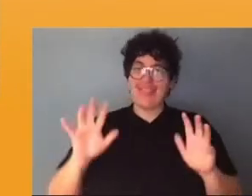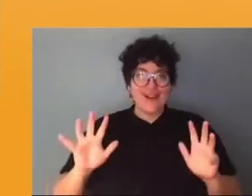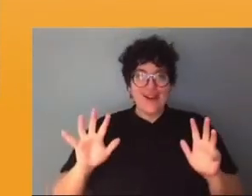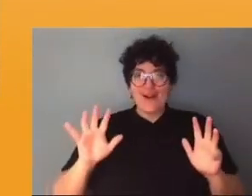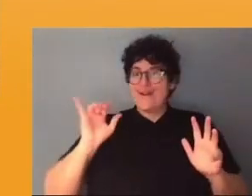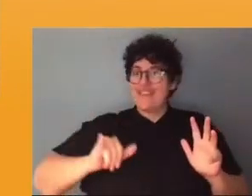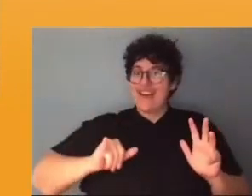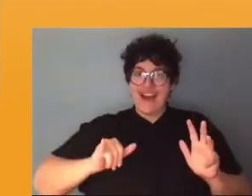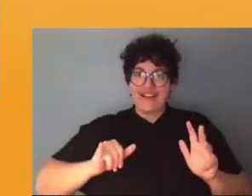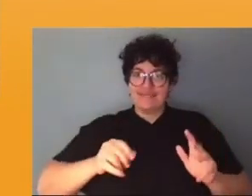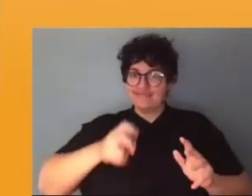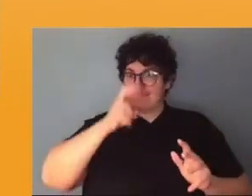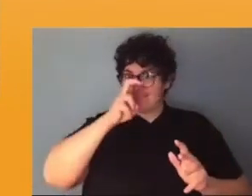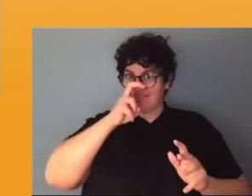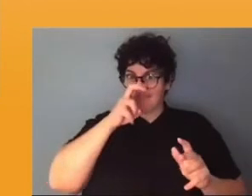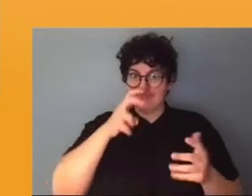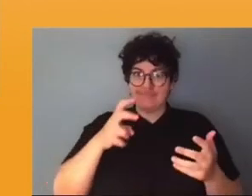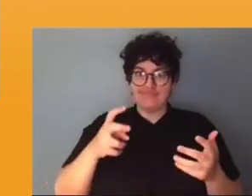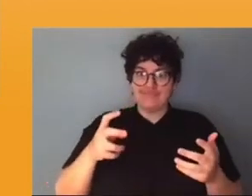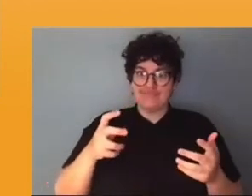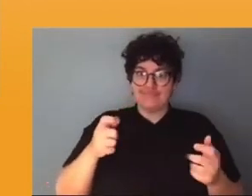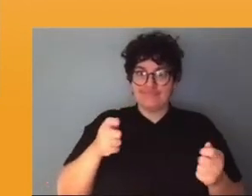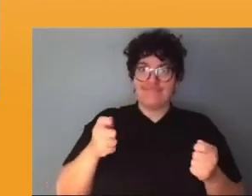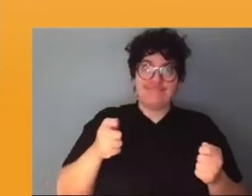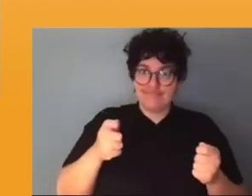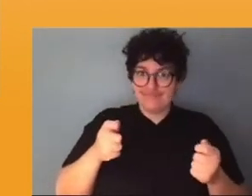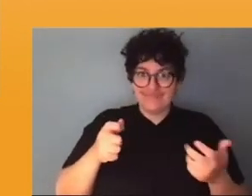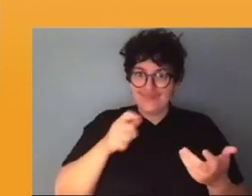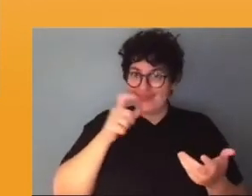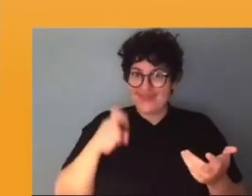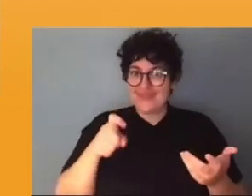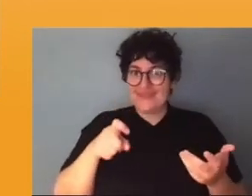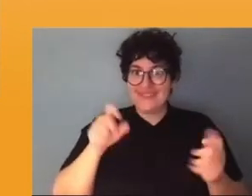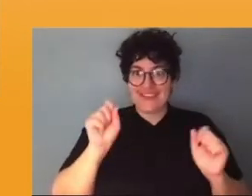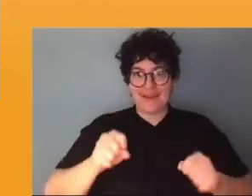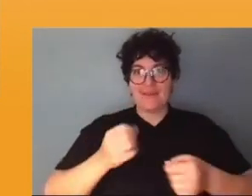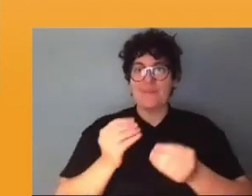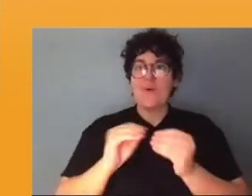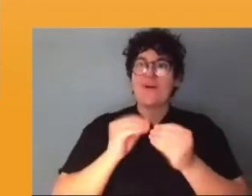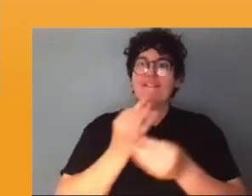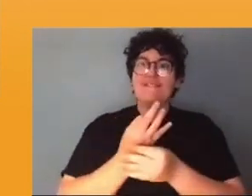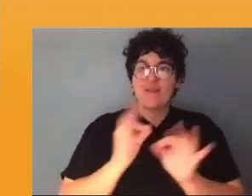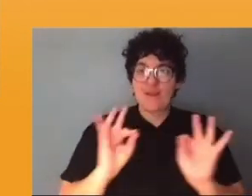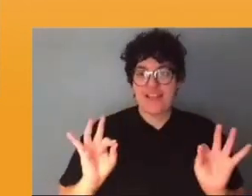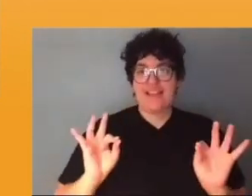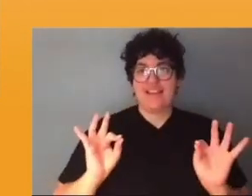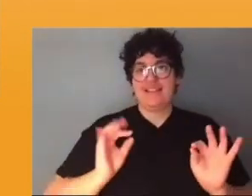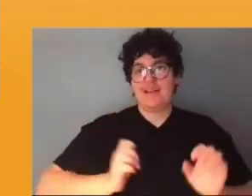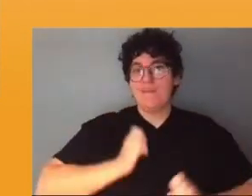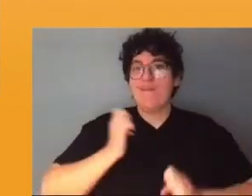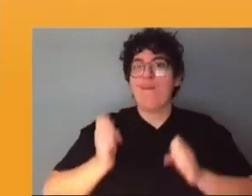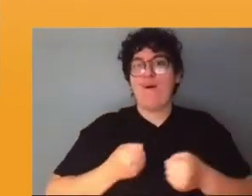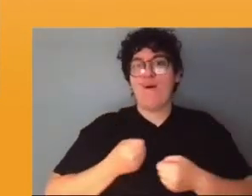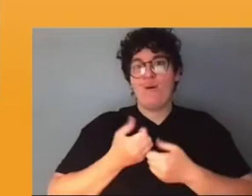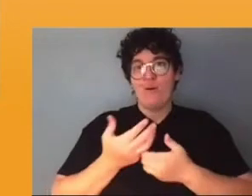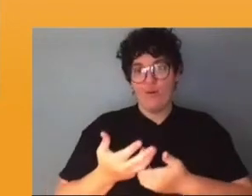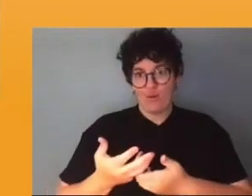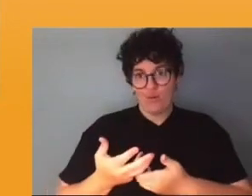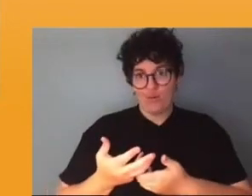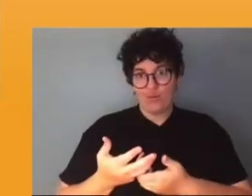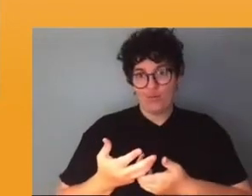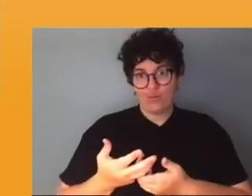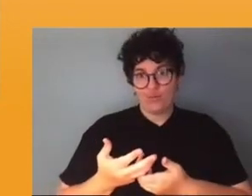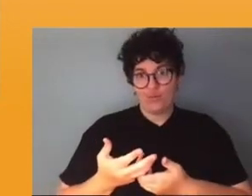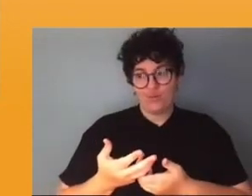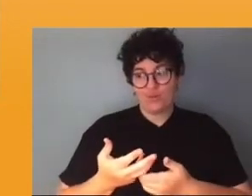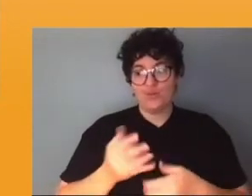ese sentimiento como lineal, ¿no? Y poder estar comunicando emociones especialmente. Creo que ese uso de los gestos para poder ver